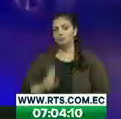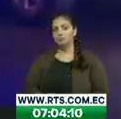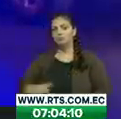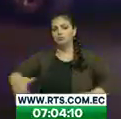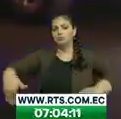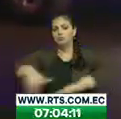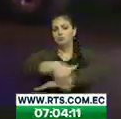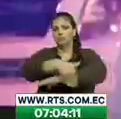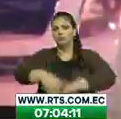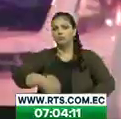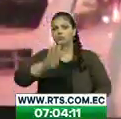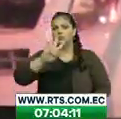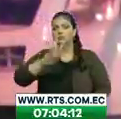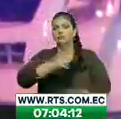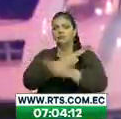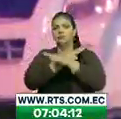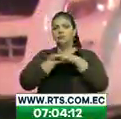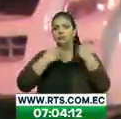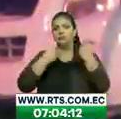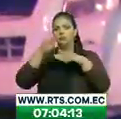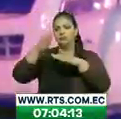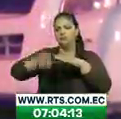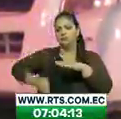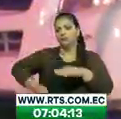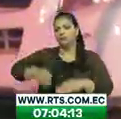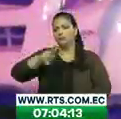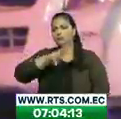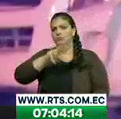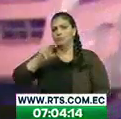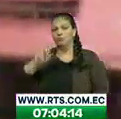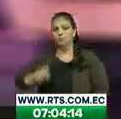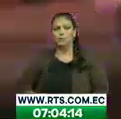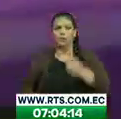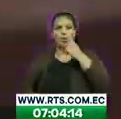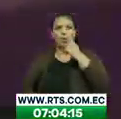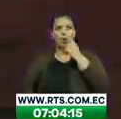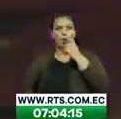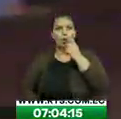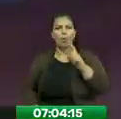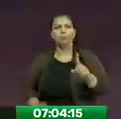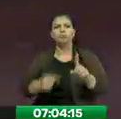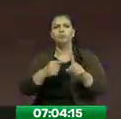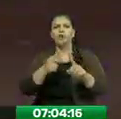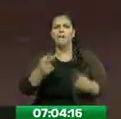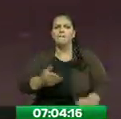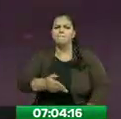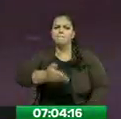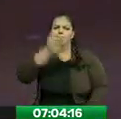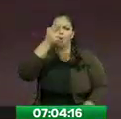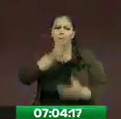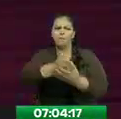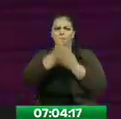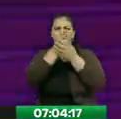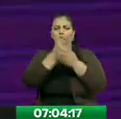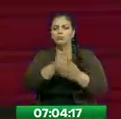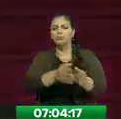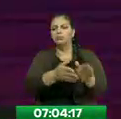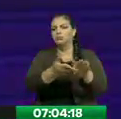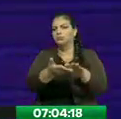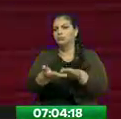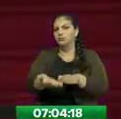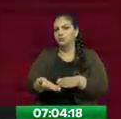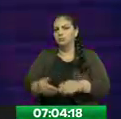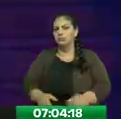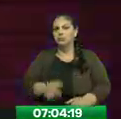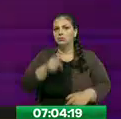calles 4 de noviembre y la 20, en el suroeste de la urbe. Tras observar el cadáver, habitantes